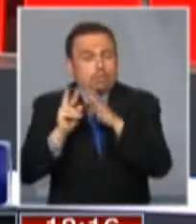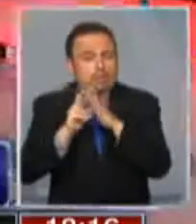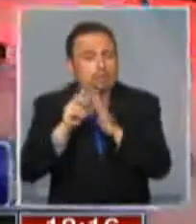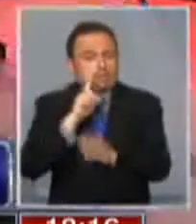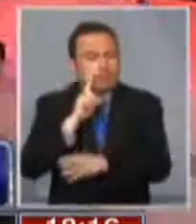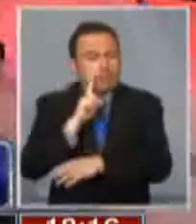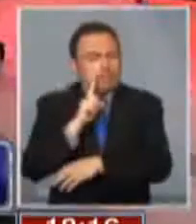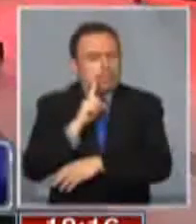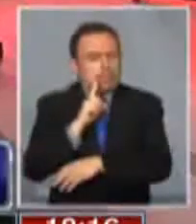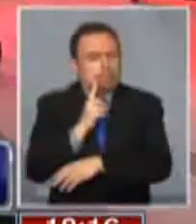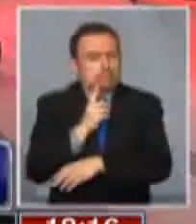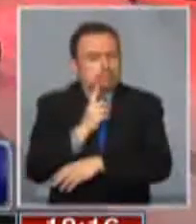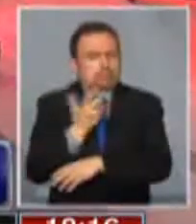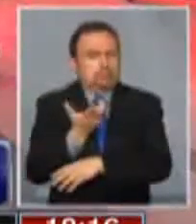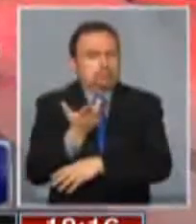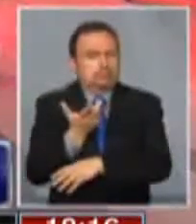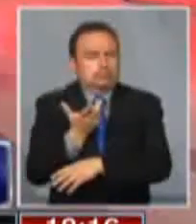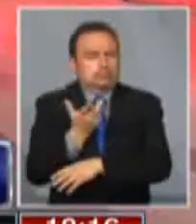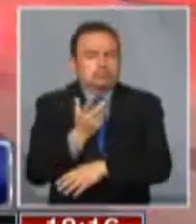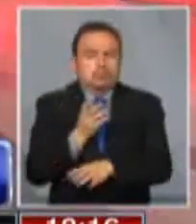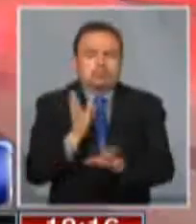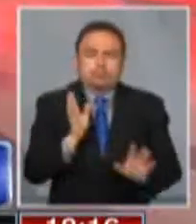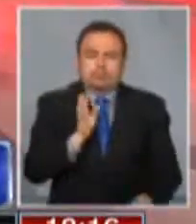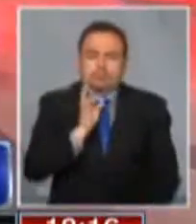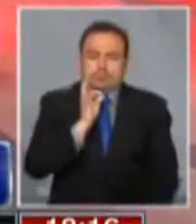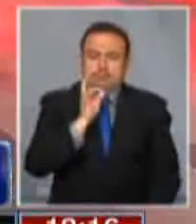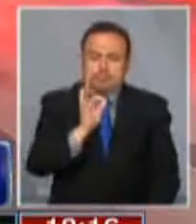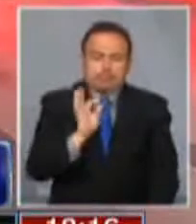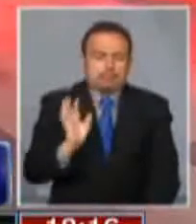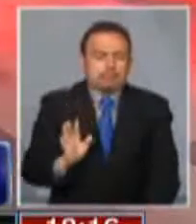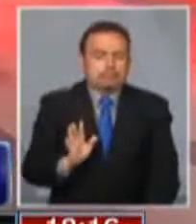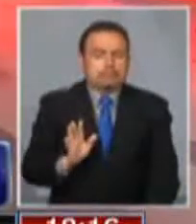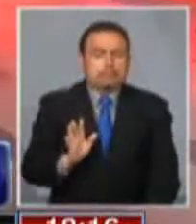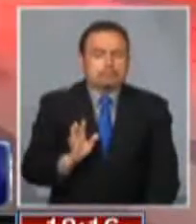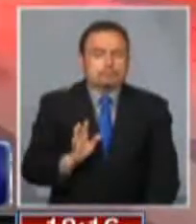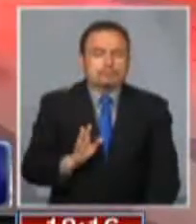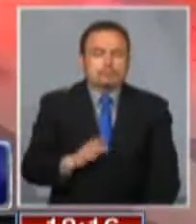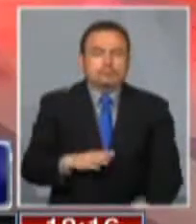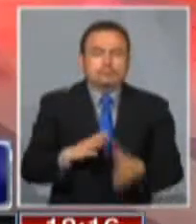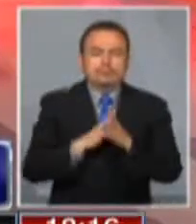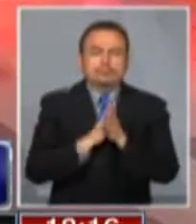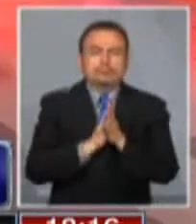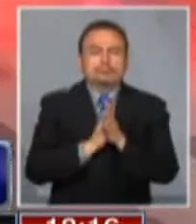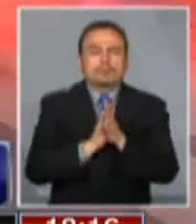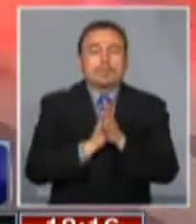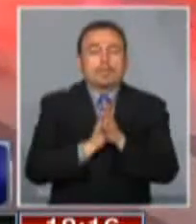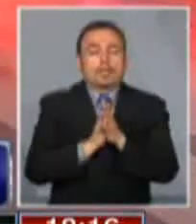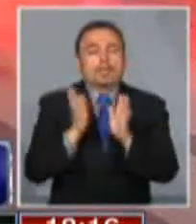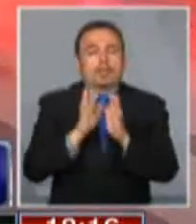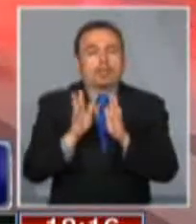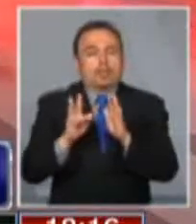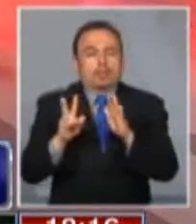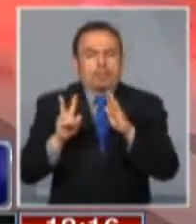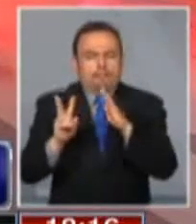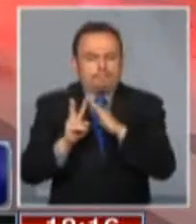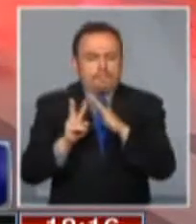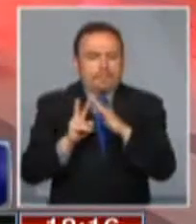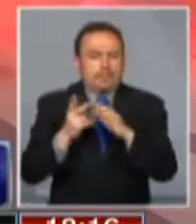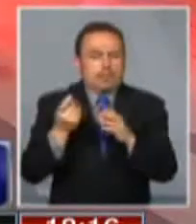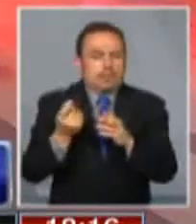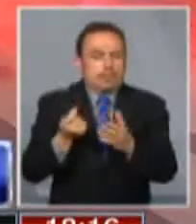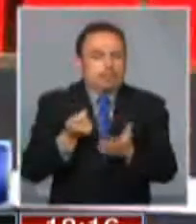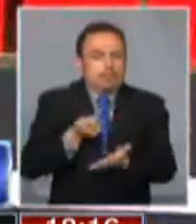carácter que puede sonar paradójico y a lo mejor burdo, pero demasiado de vecinos cuando tienen que gestionar